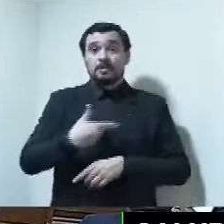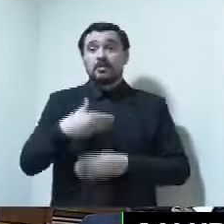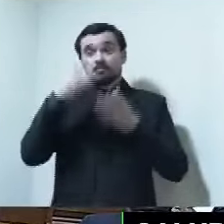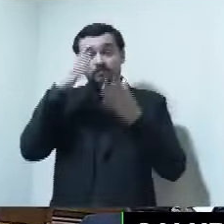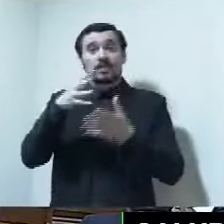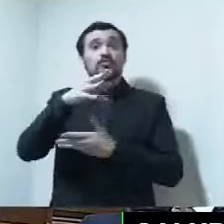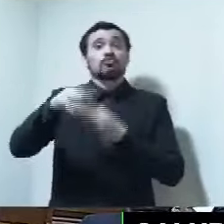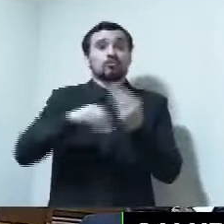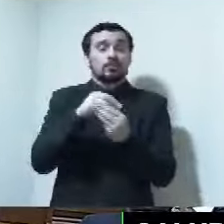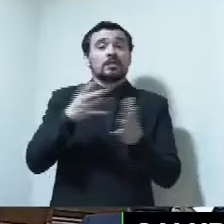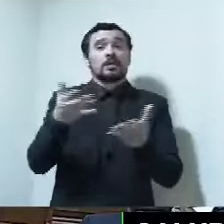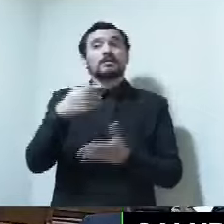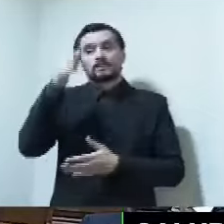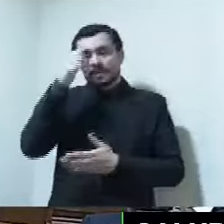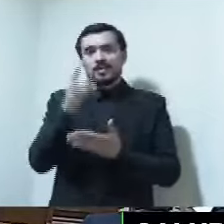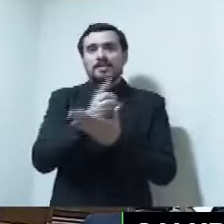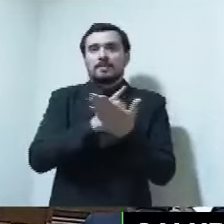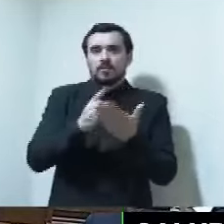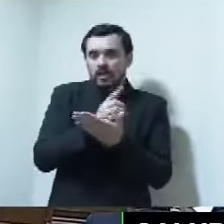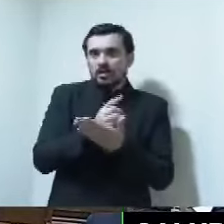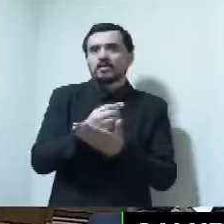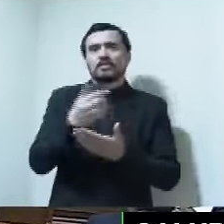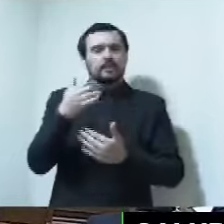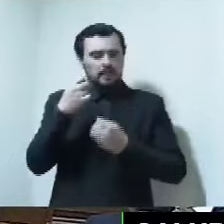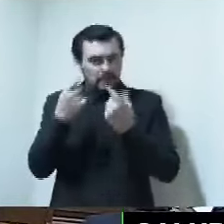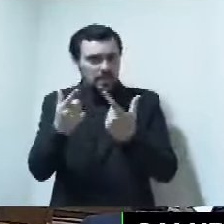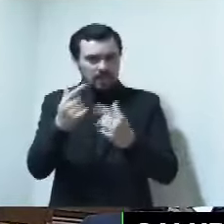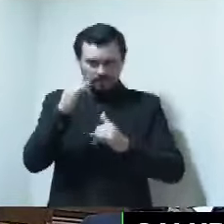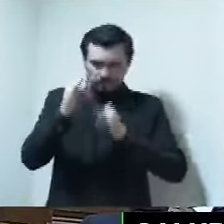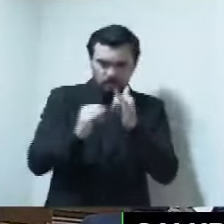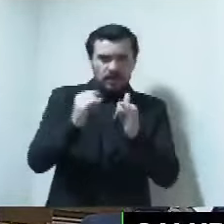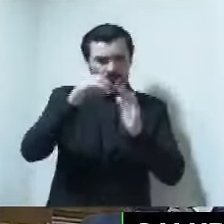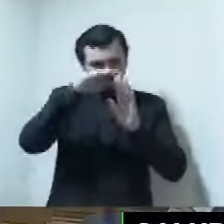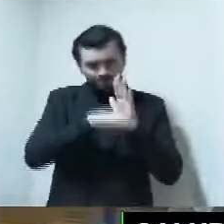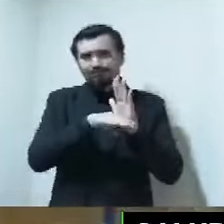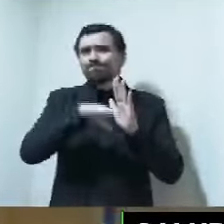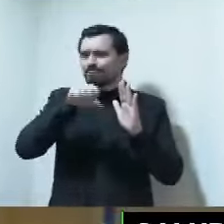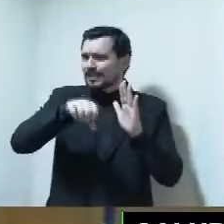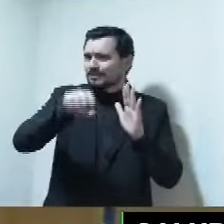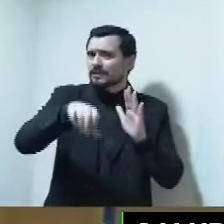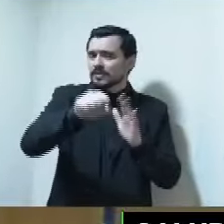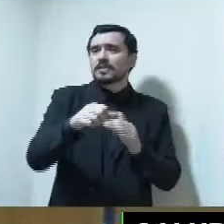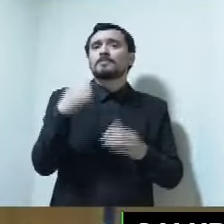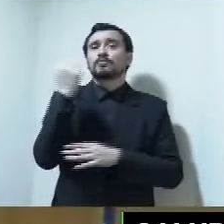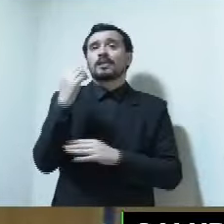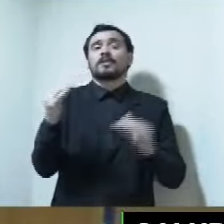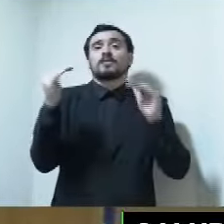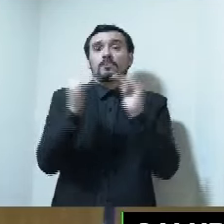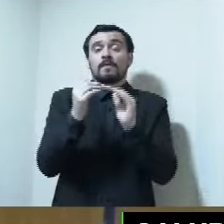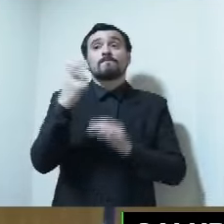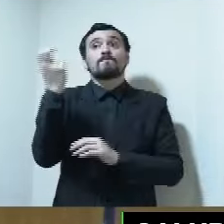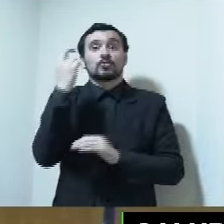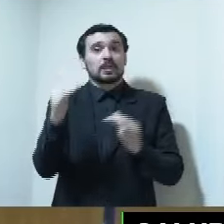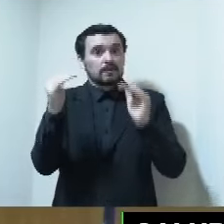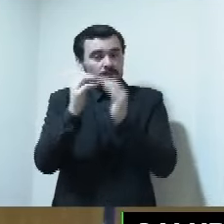se quiere hacer hincapié a esa democracia con contenido, con sustancia, que vaya más allá de la igualdad formal y busque la